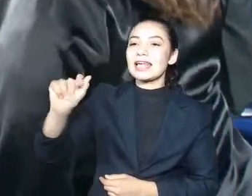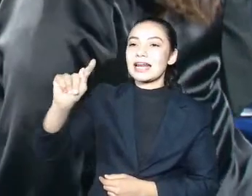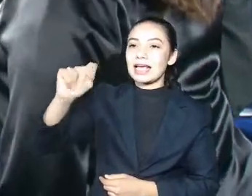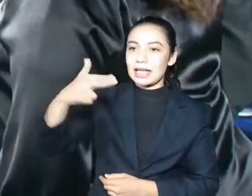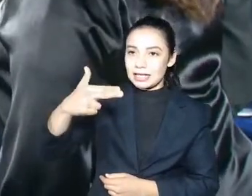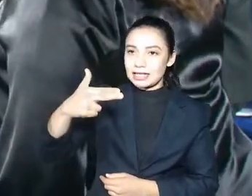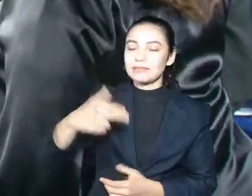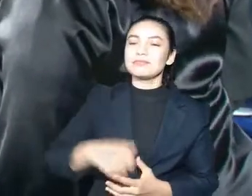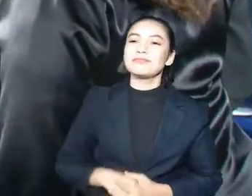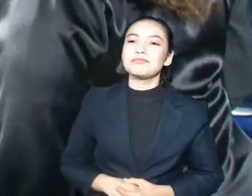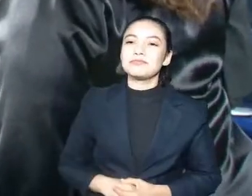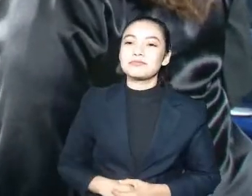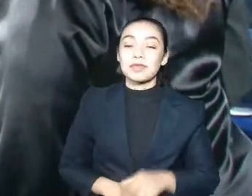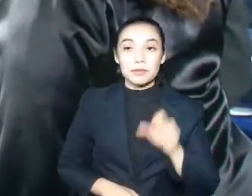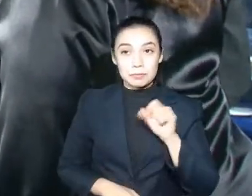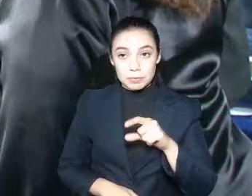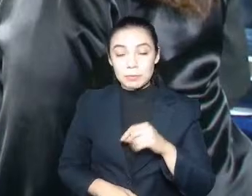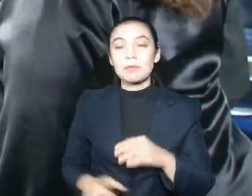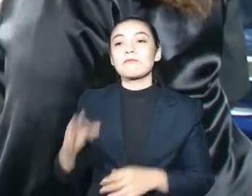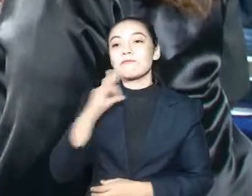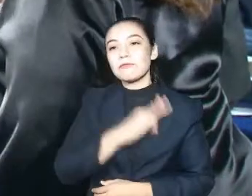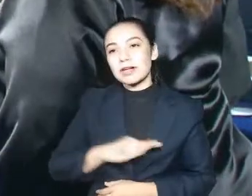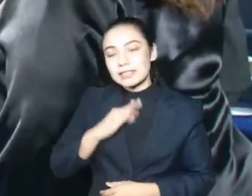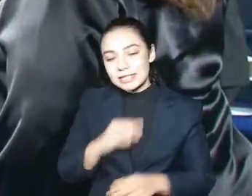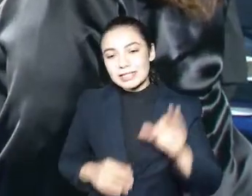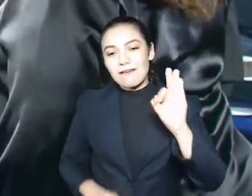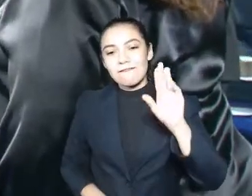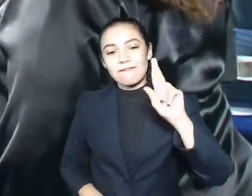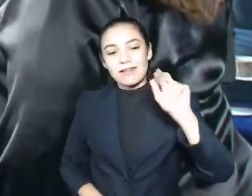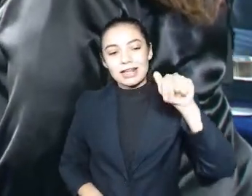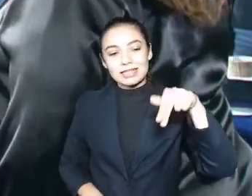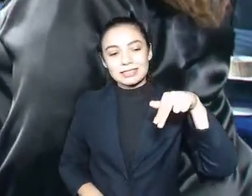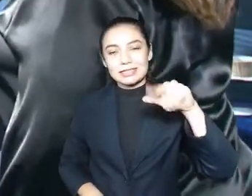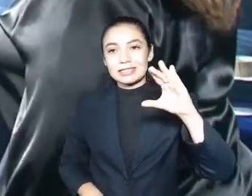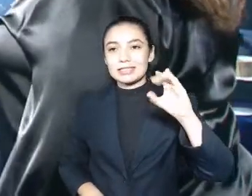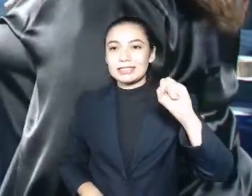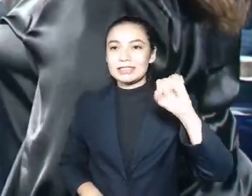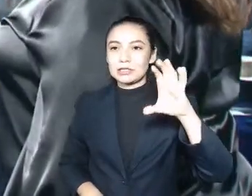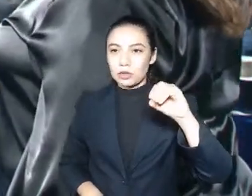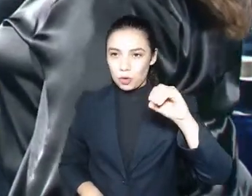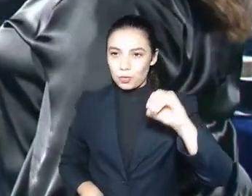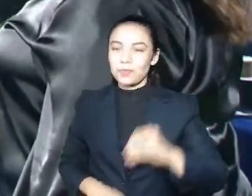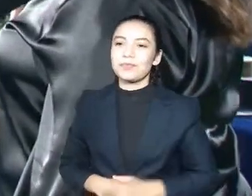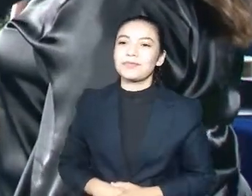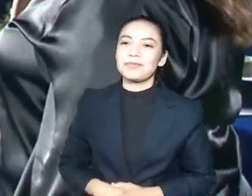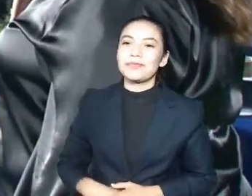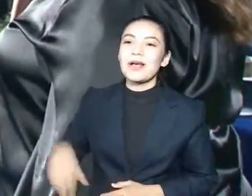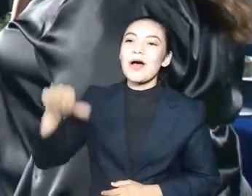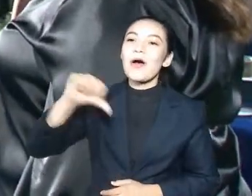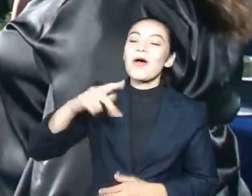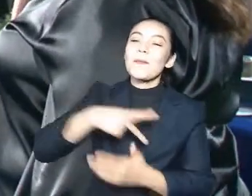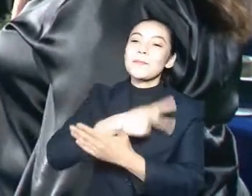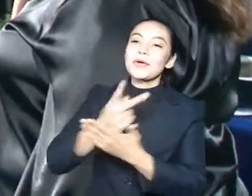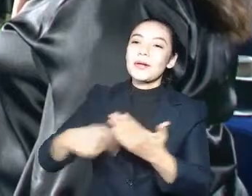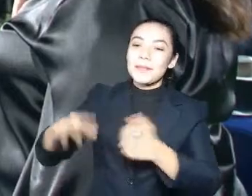Asimismo, felicitamos a Francisco Orlando Monje Figueroa. Del programa de arquitectura esta noche invitamos a que pase por su reconocimiento